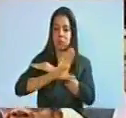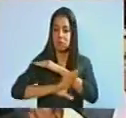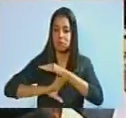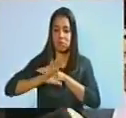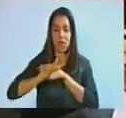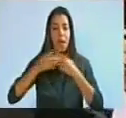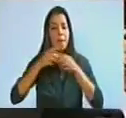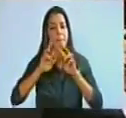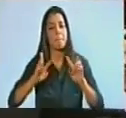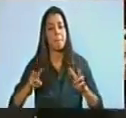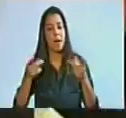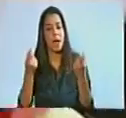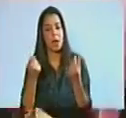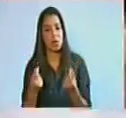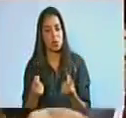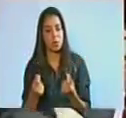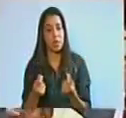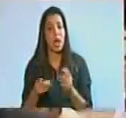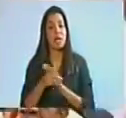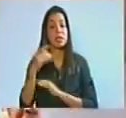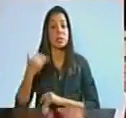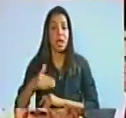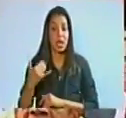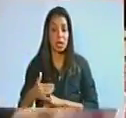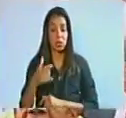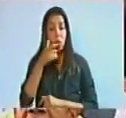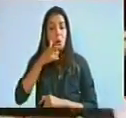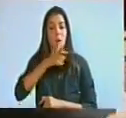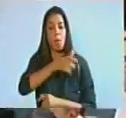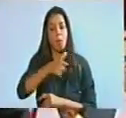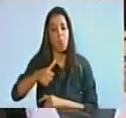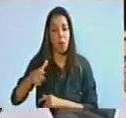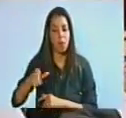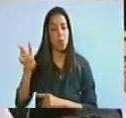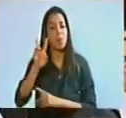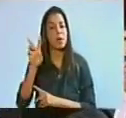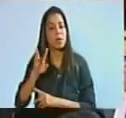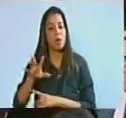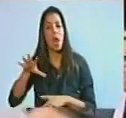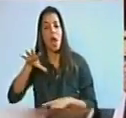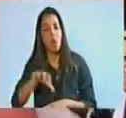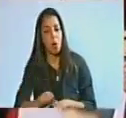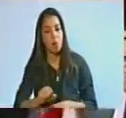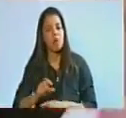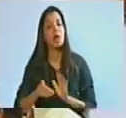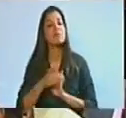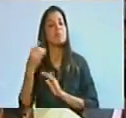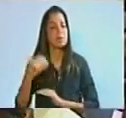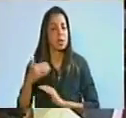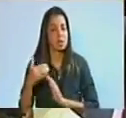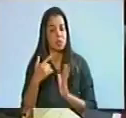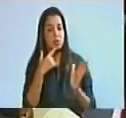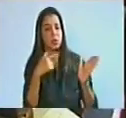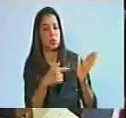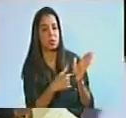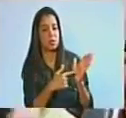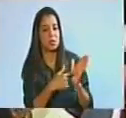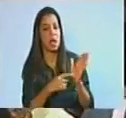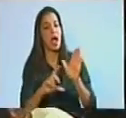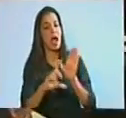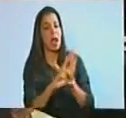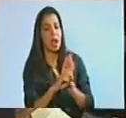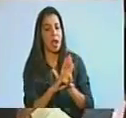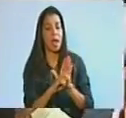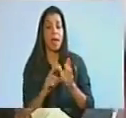la paz económica y de los derechos de nuestro pueblo a acceder a los bienes y servicios, están allí garantizados en